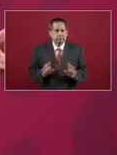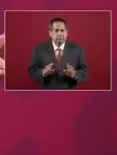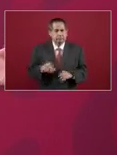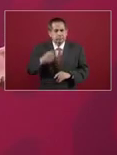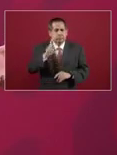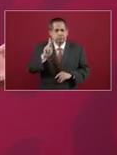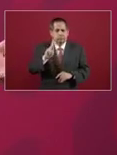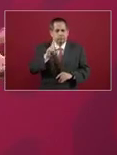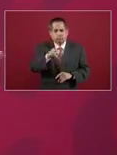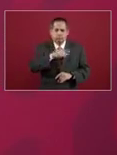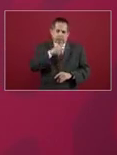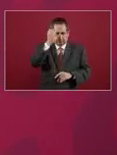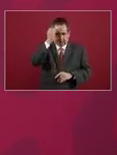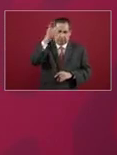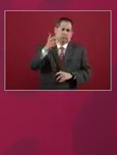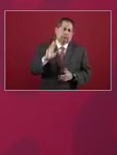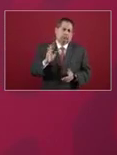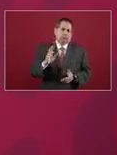pero no olvidar.